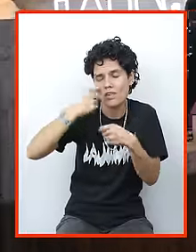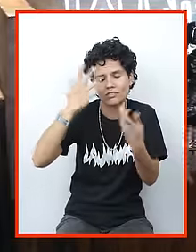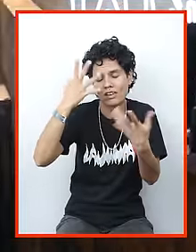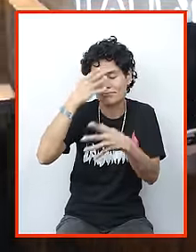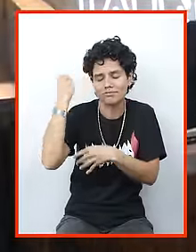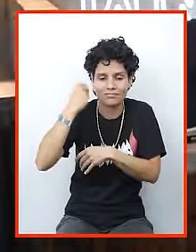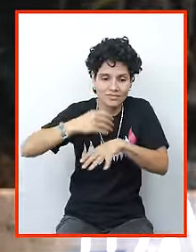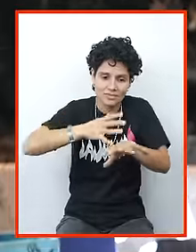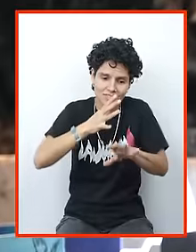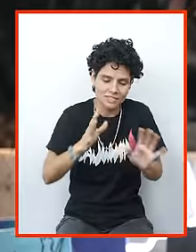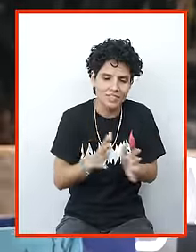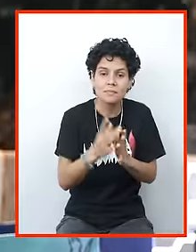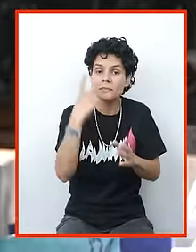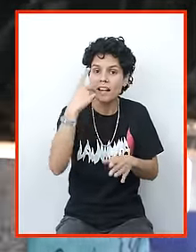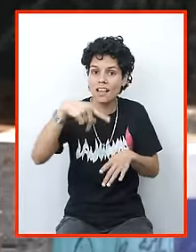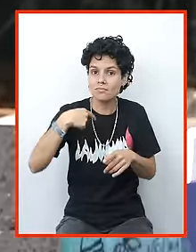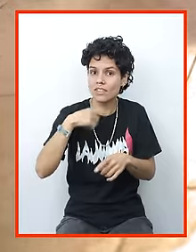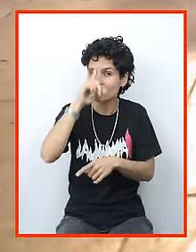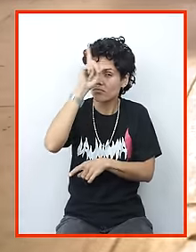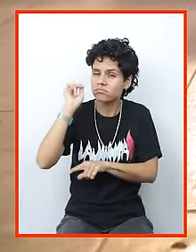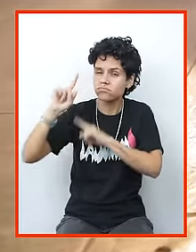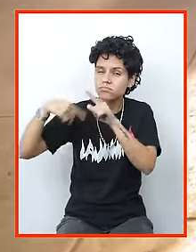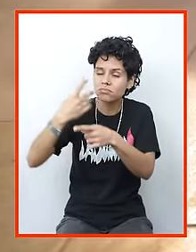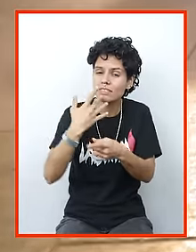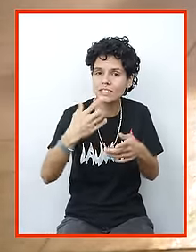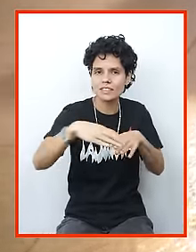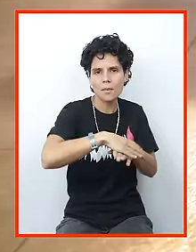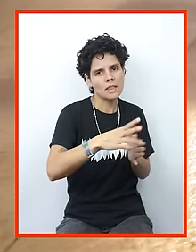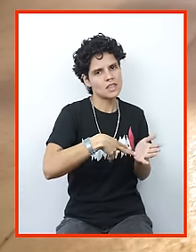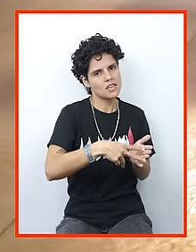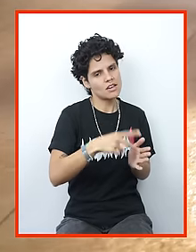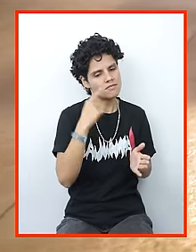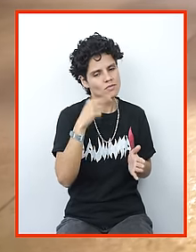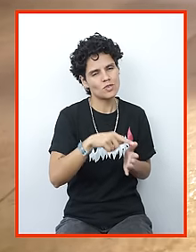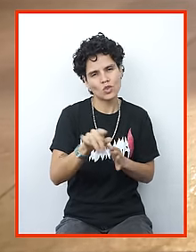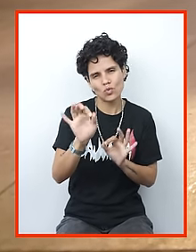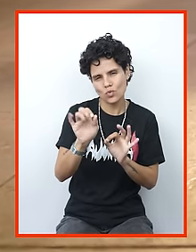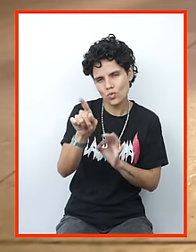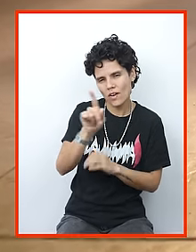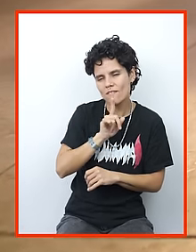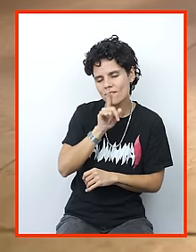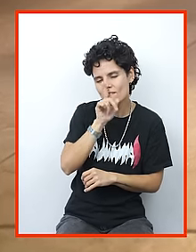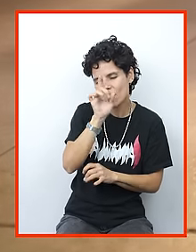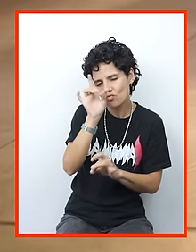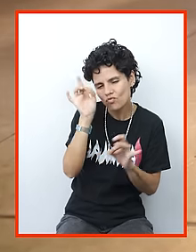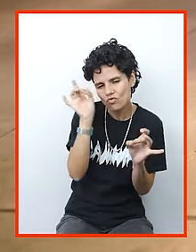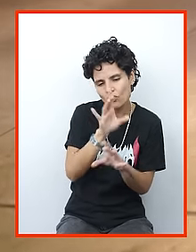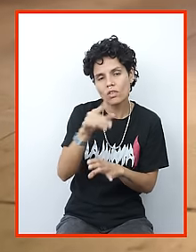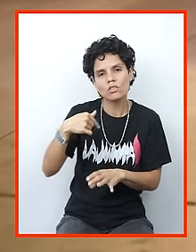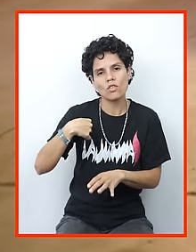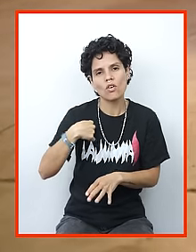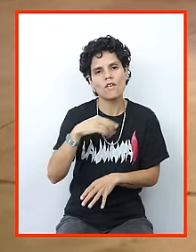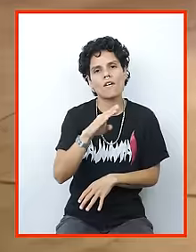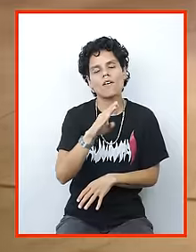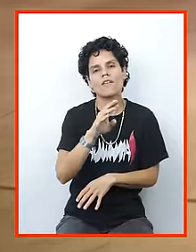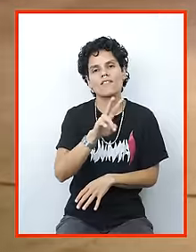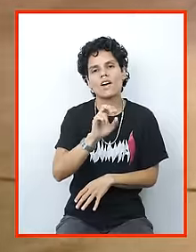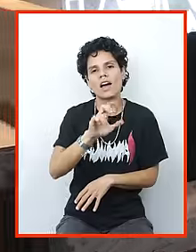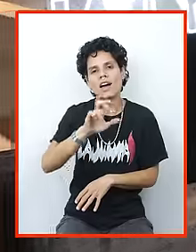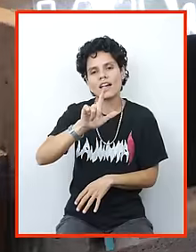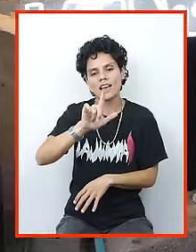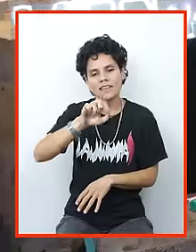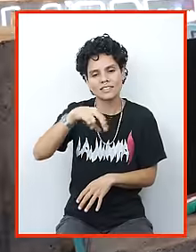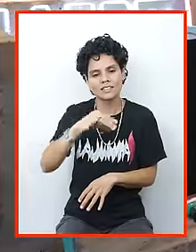con qué zapatillas vinimos acá y yo te lo voy a decir, pero ¿ah? Porque usted es ficha, ¿ah? Yo ando con los neumáticos. El fachero ahí. Ando con las Balenciaga